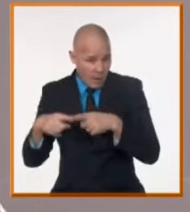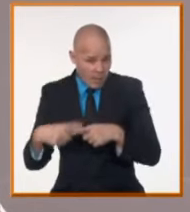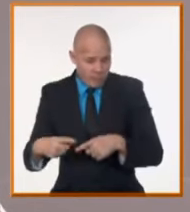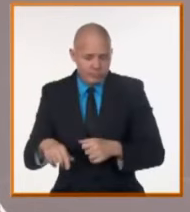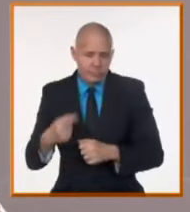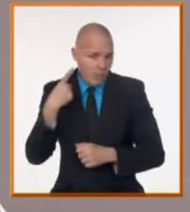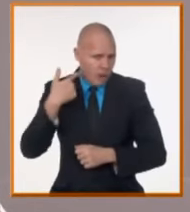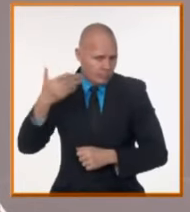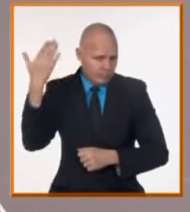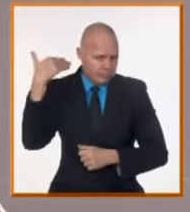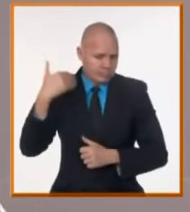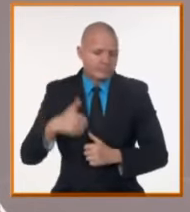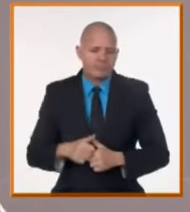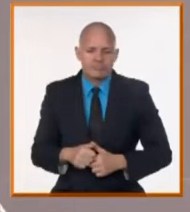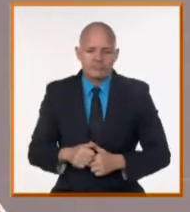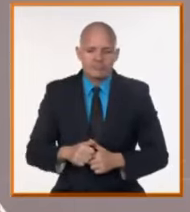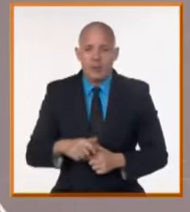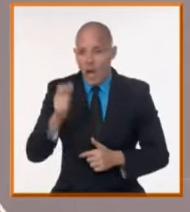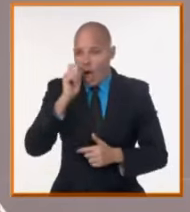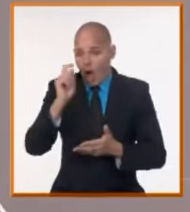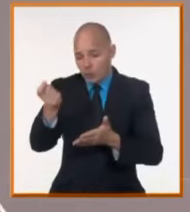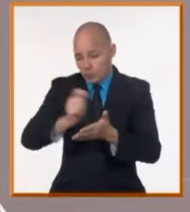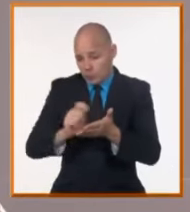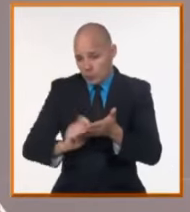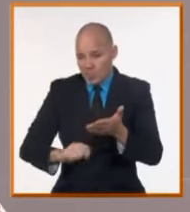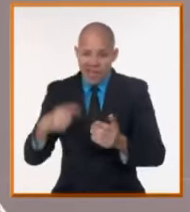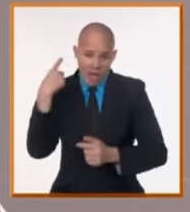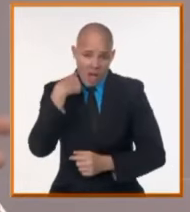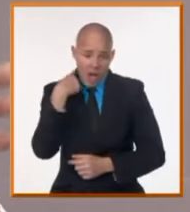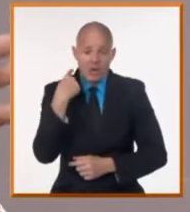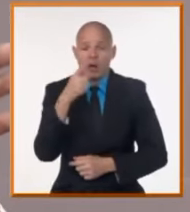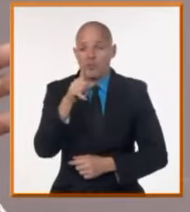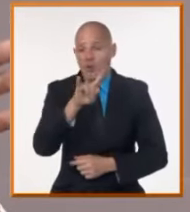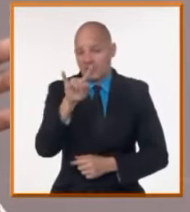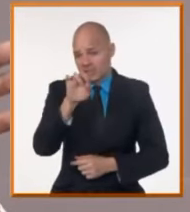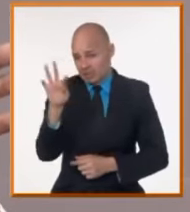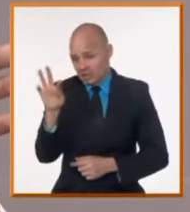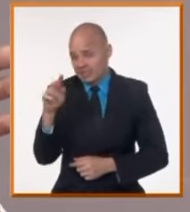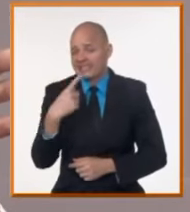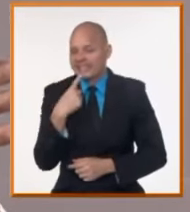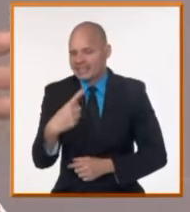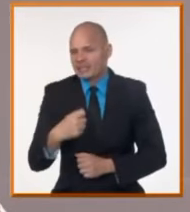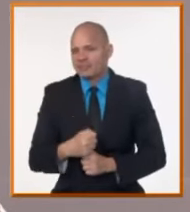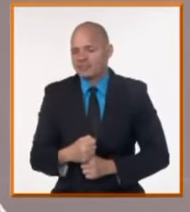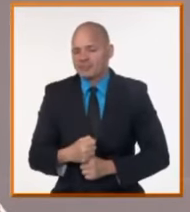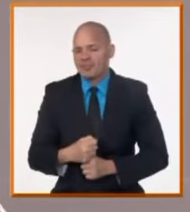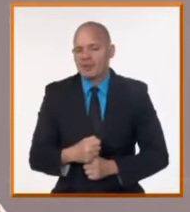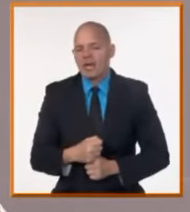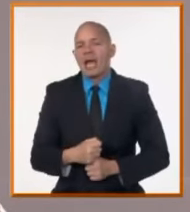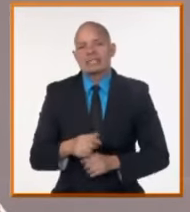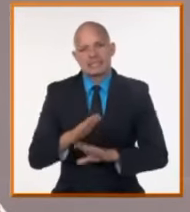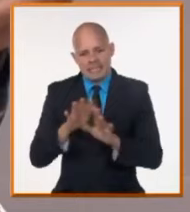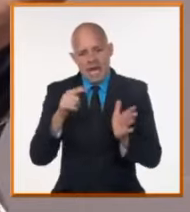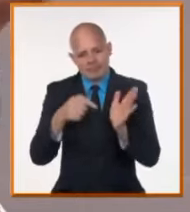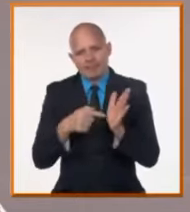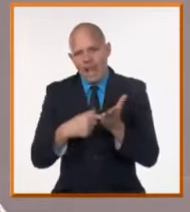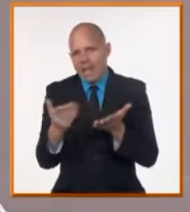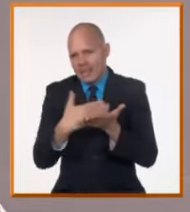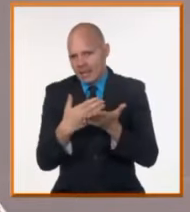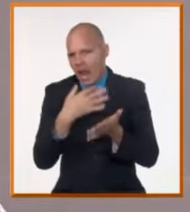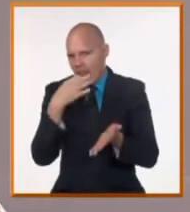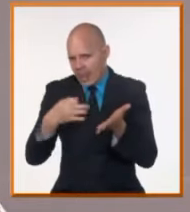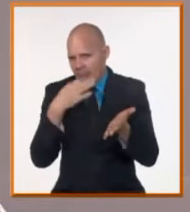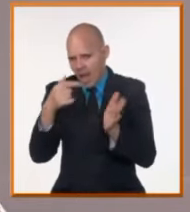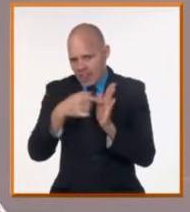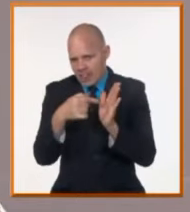Vicente Fox escribió un libro tristemente célebre en el año 93, que se llamaba La Utopía Desarmada, con lo cual quería decir que no había más